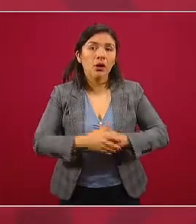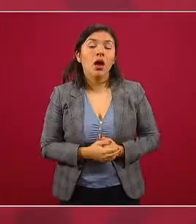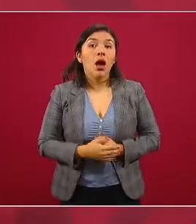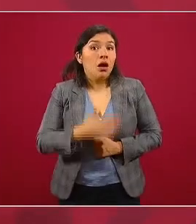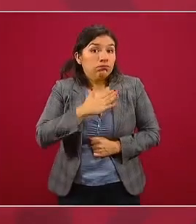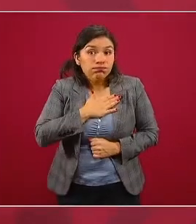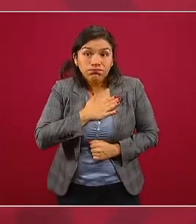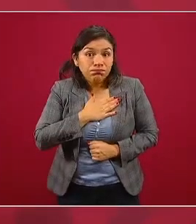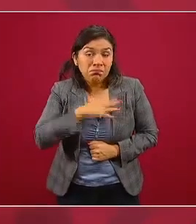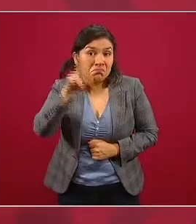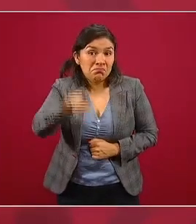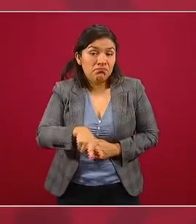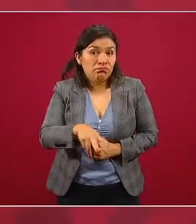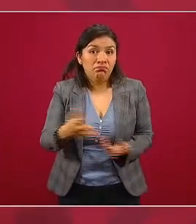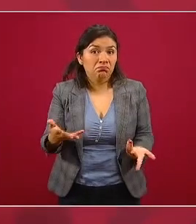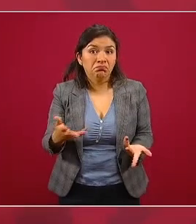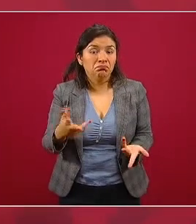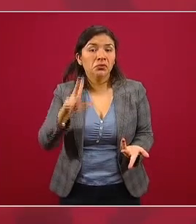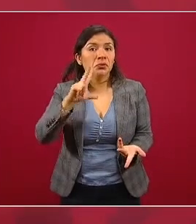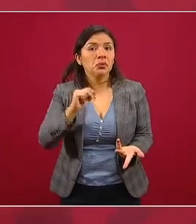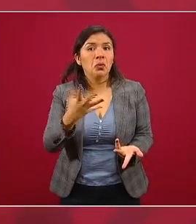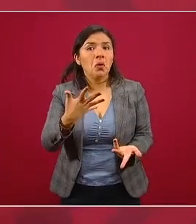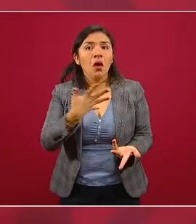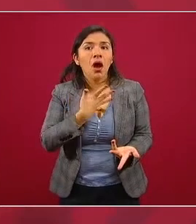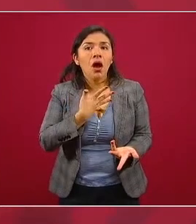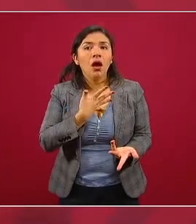no tenemos